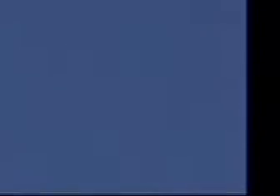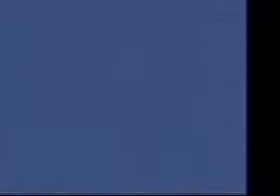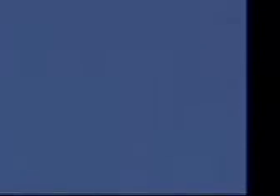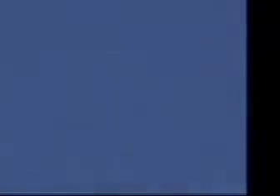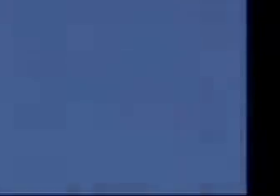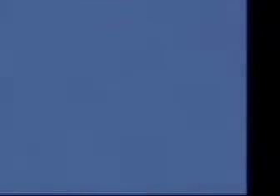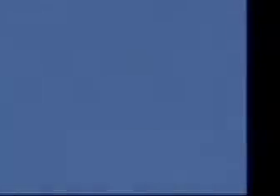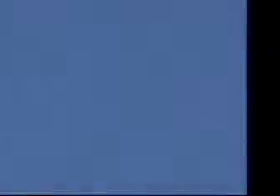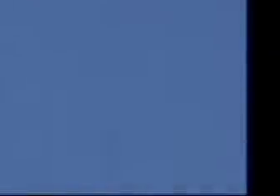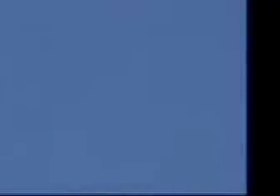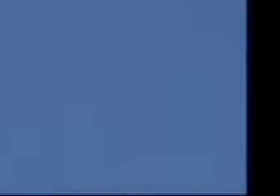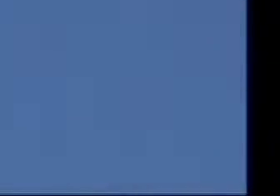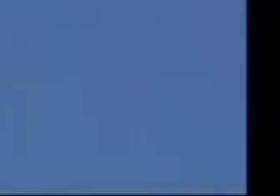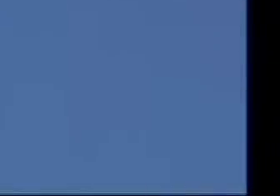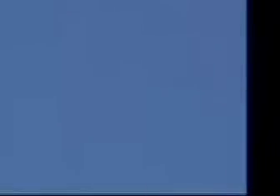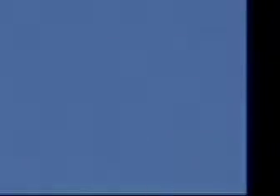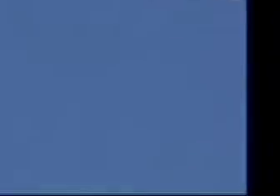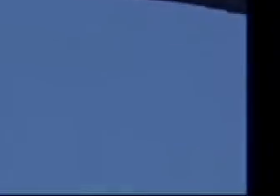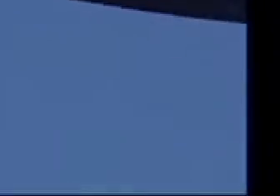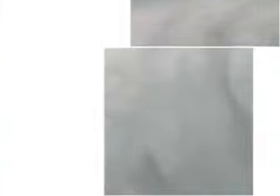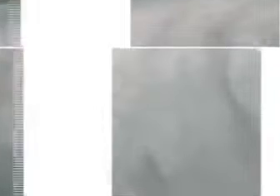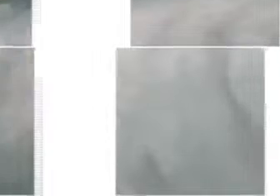de sandino